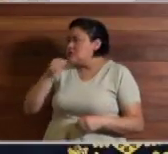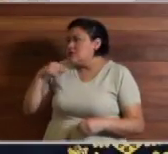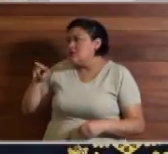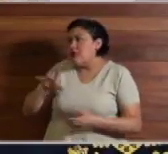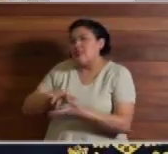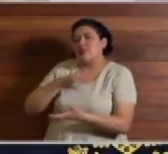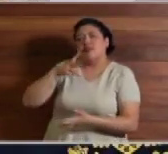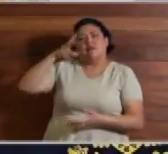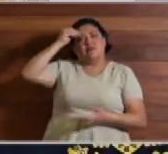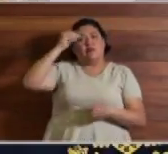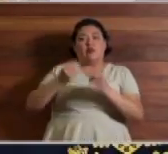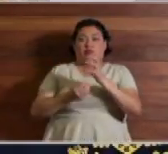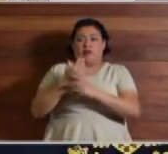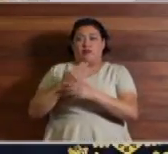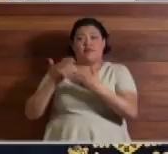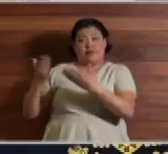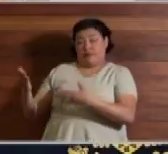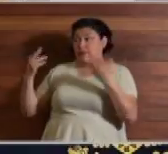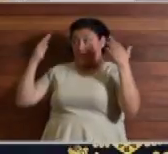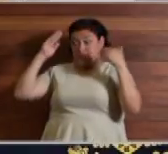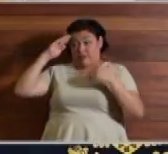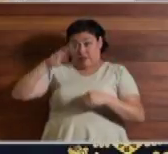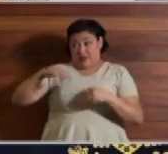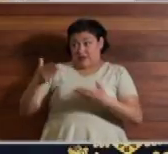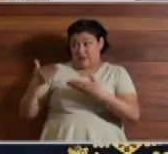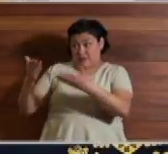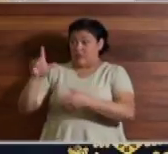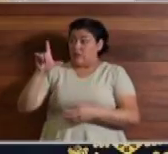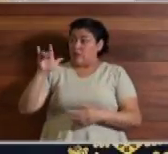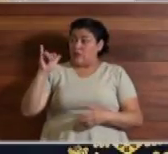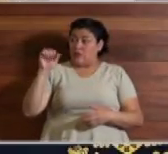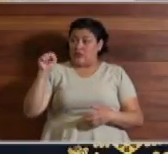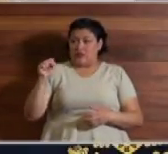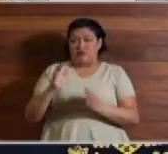ver. Maestro Mario Luis Fuentes, por favor, adelante.